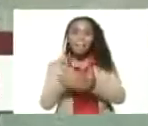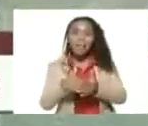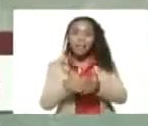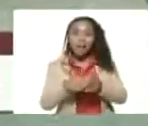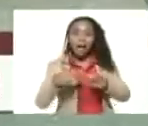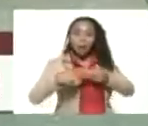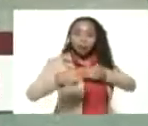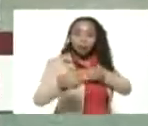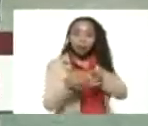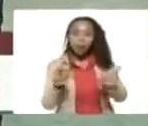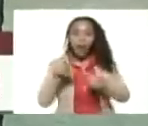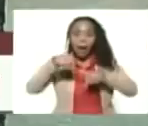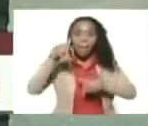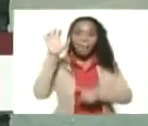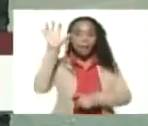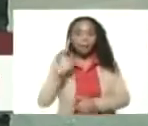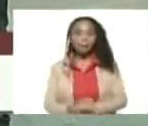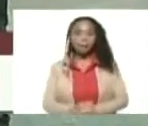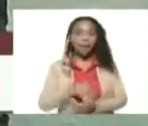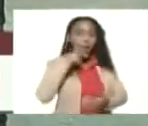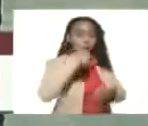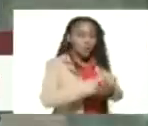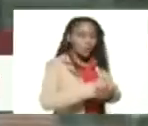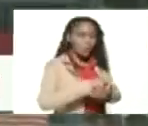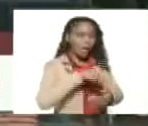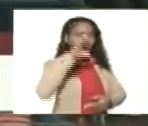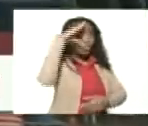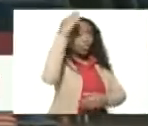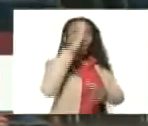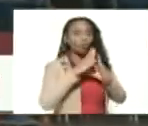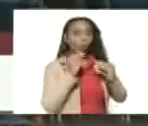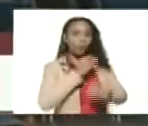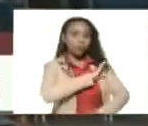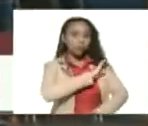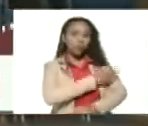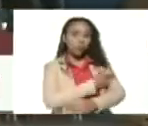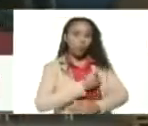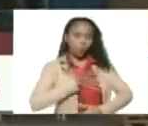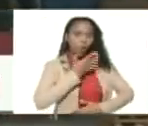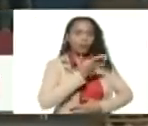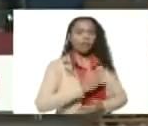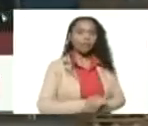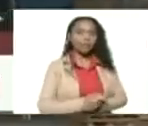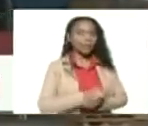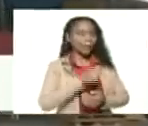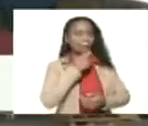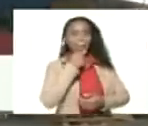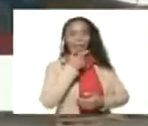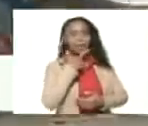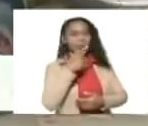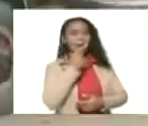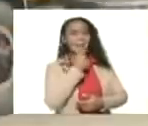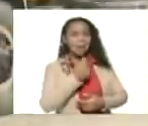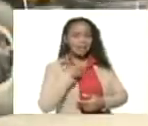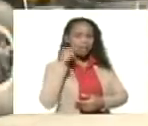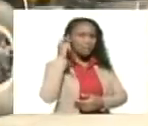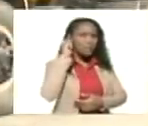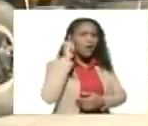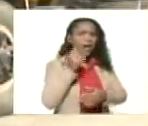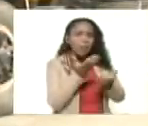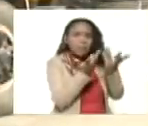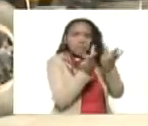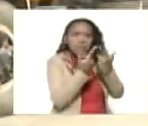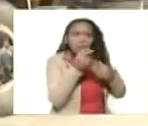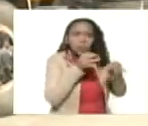hectáreas de maíz. En manos de Dios, en nombre de Dios Todopoderoso. Así será, Así será, Dios santo, Margarita. Qué belleza. Pues, ¿qué me dice Maritza? ¿Qué más me puede